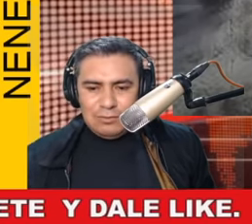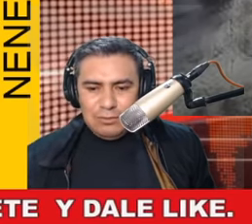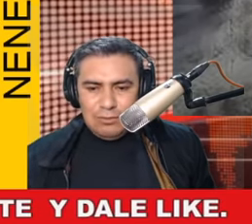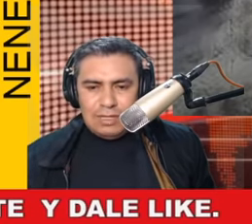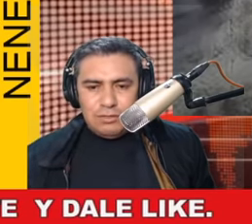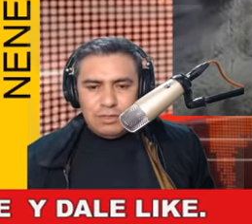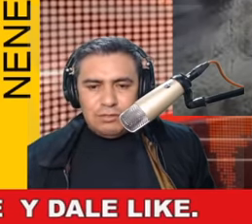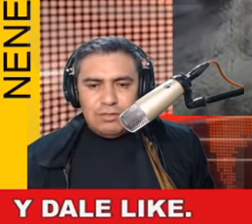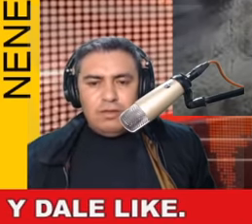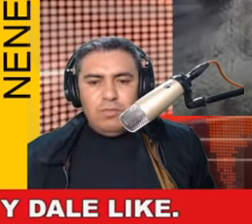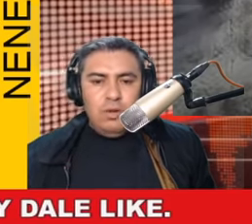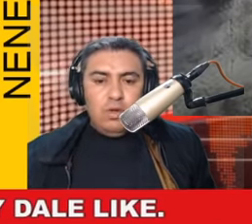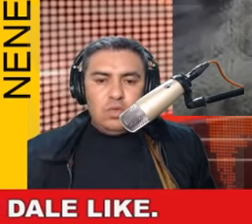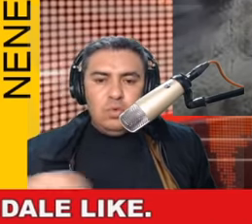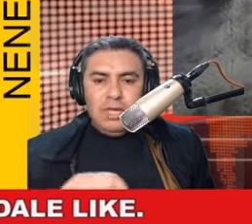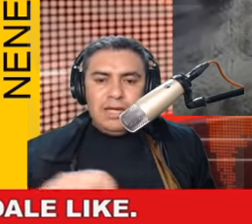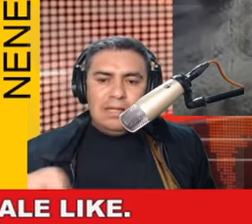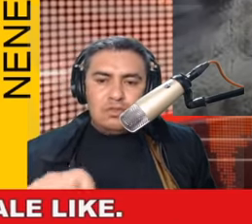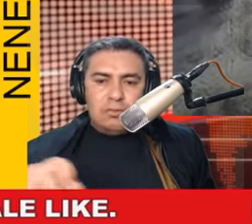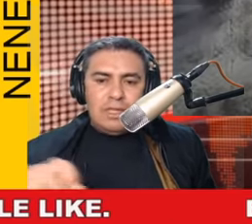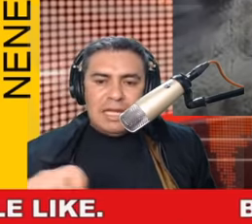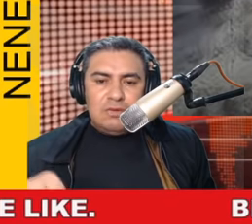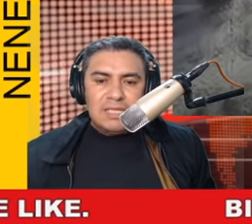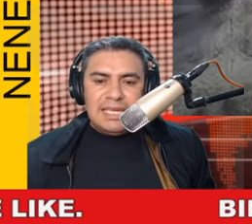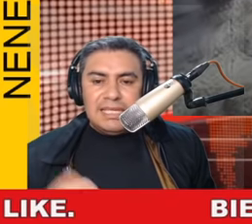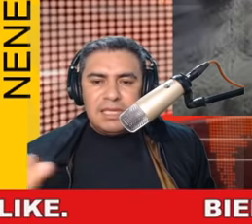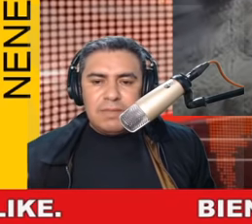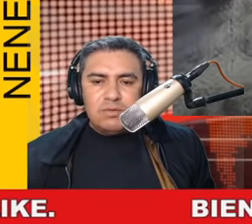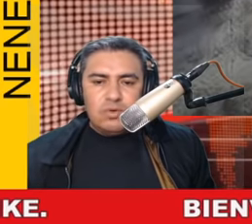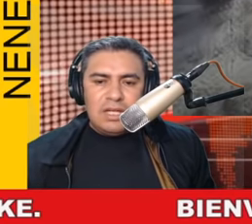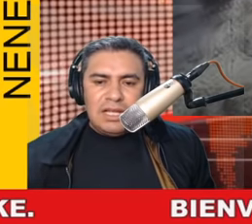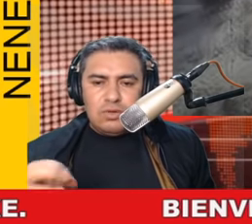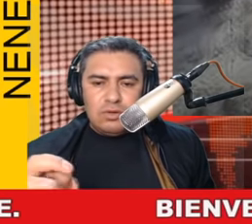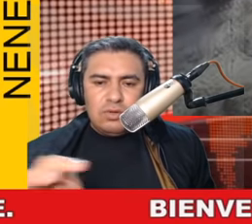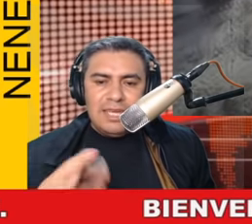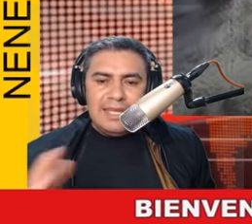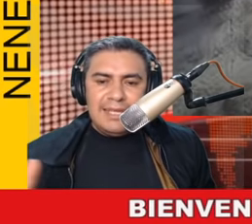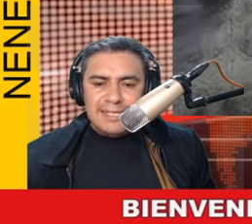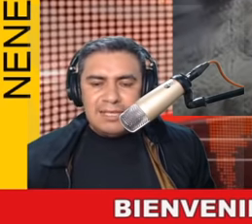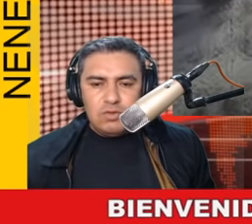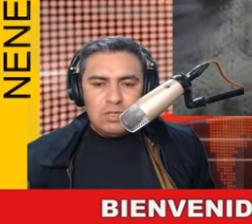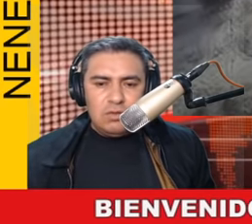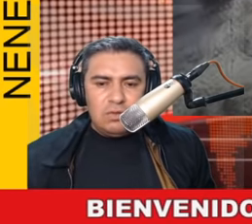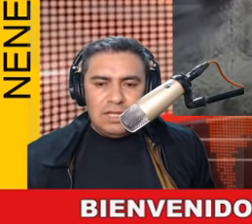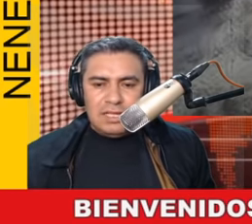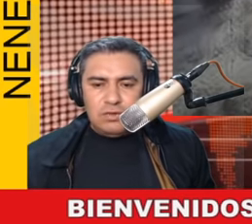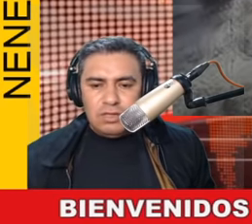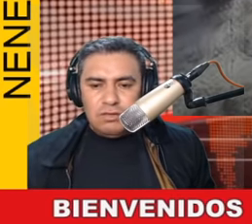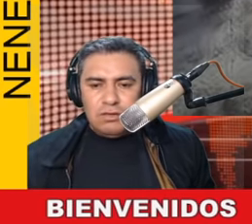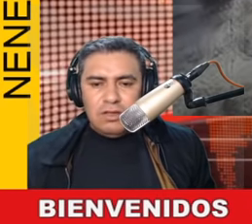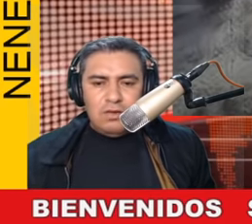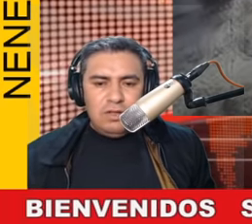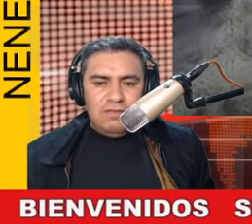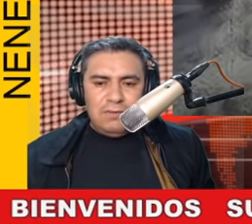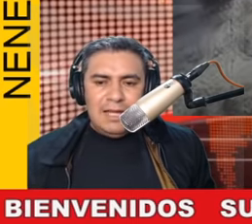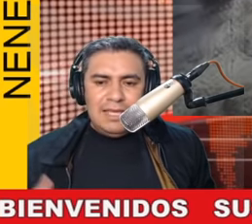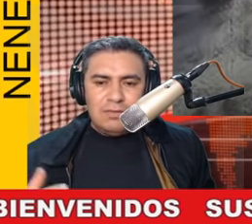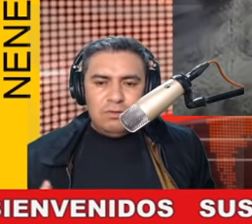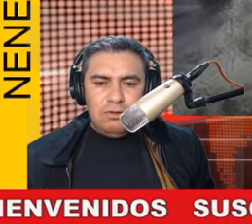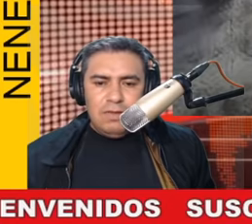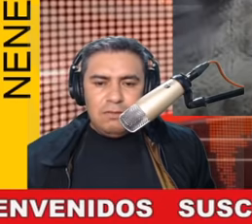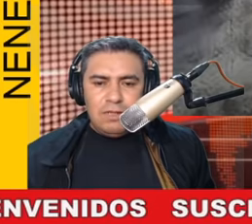salido solo el cachorrito bueno tú deja en los comentarios que crees que pasó con el cachorro que crees que haya sucedido con el cachorrito con el